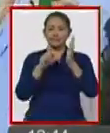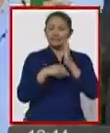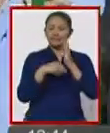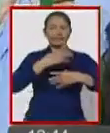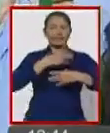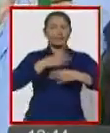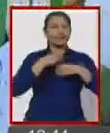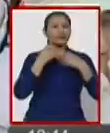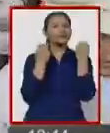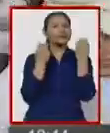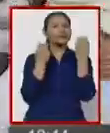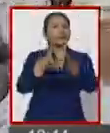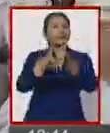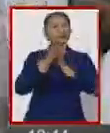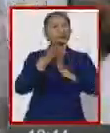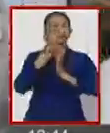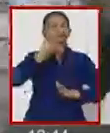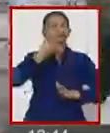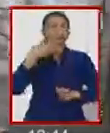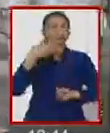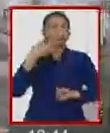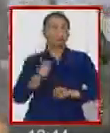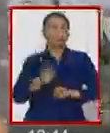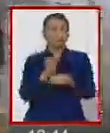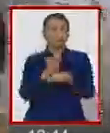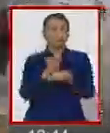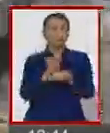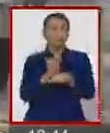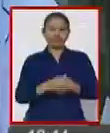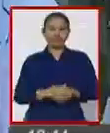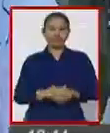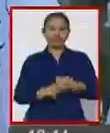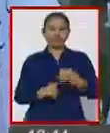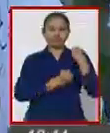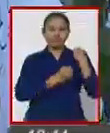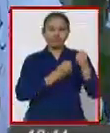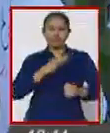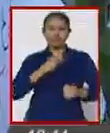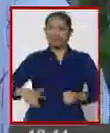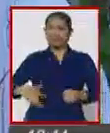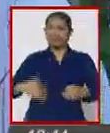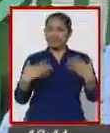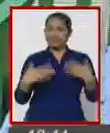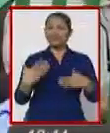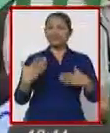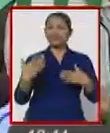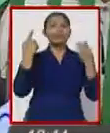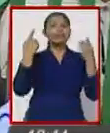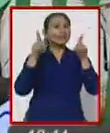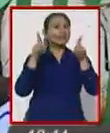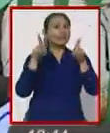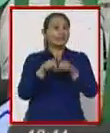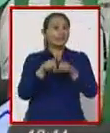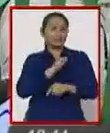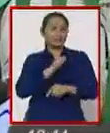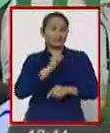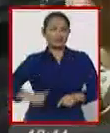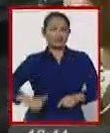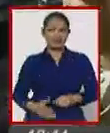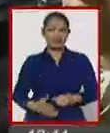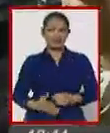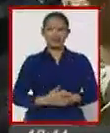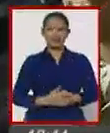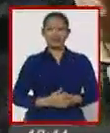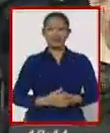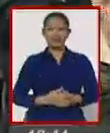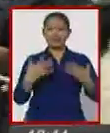varias protestas pidiendo mejores condiciones para trabajar, la Guardia Municipal pudo llegar a un acuerdo con la alcaldía. Van a hacer